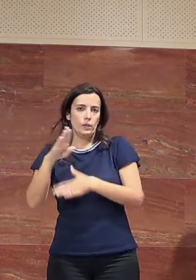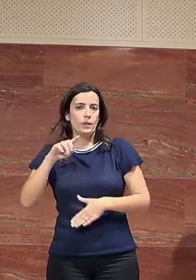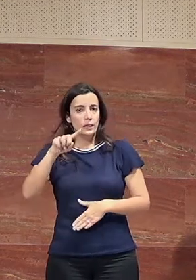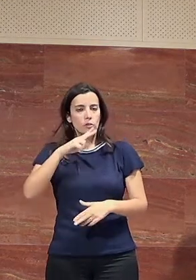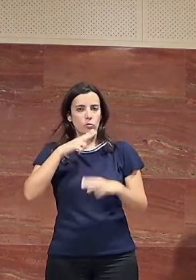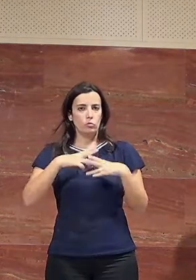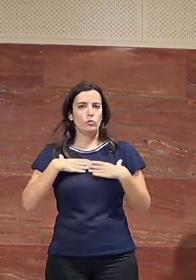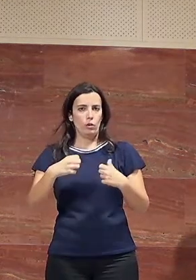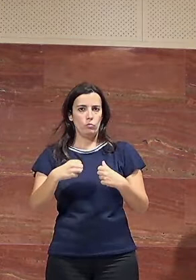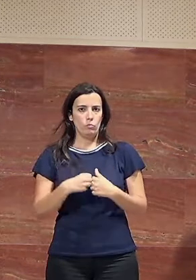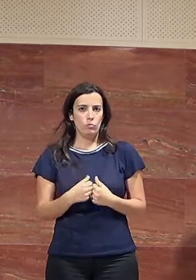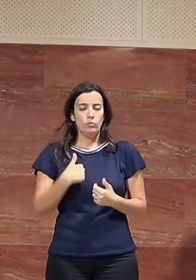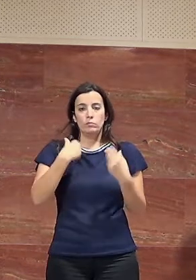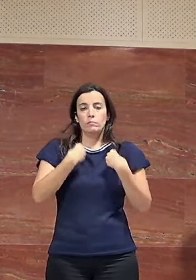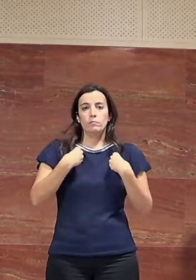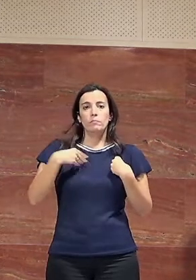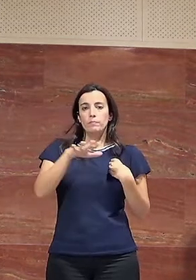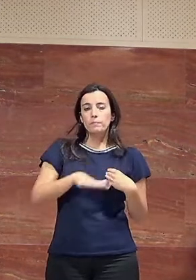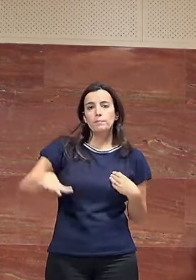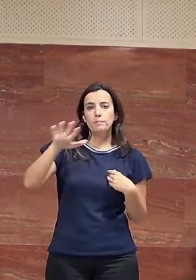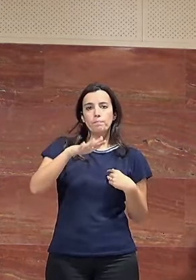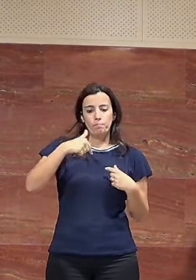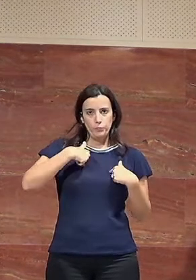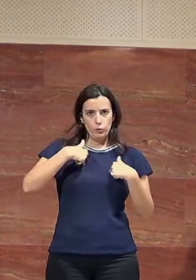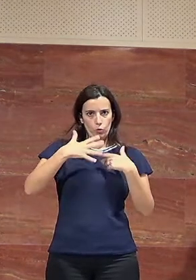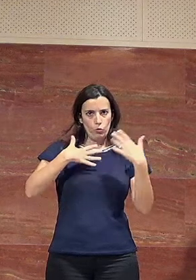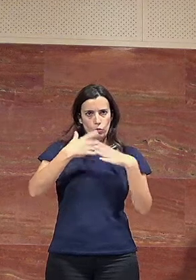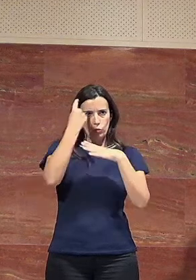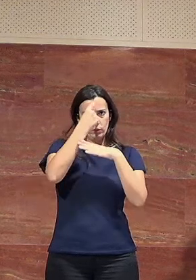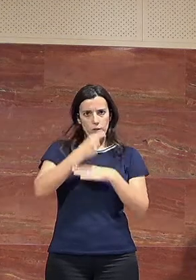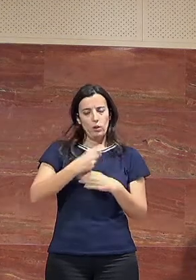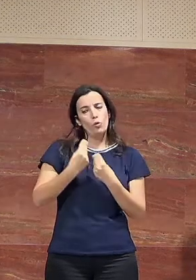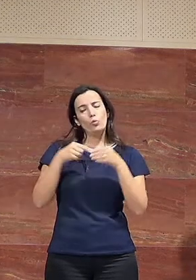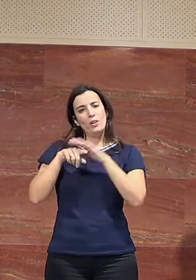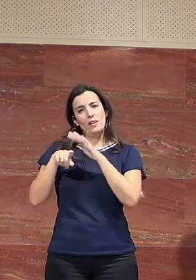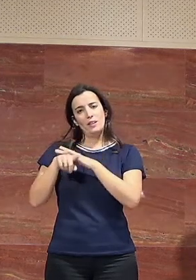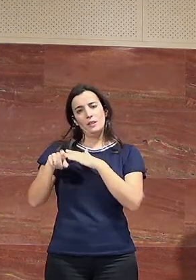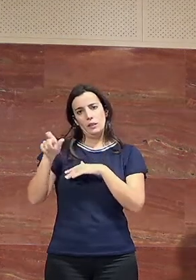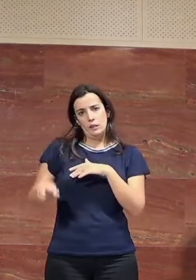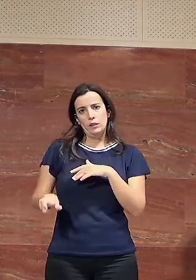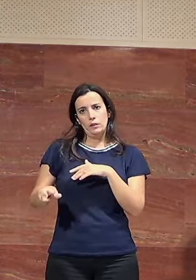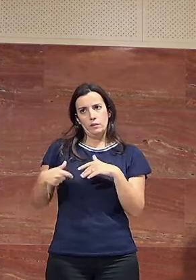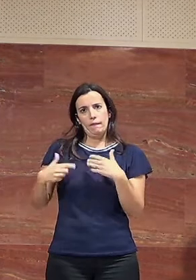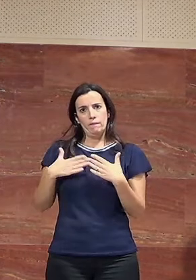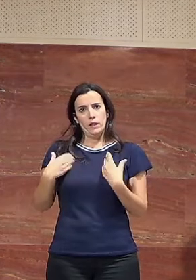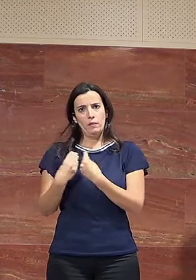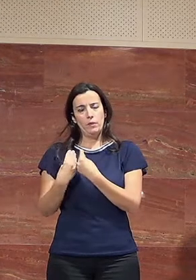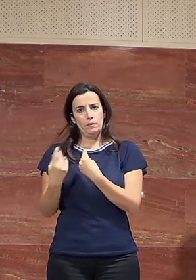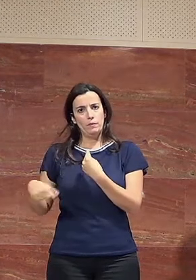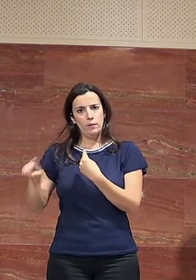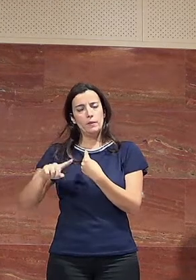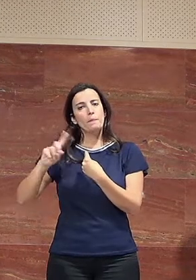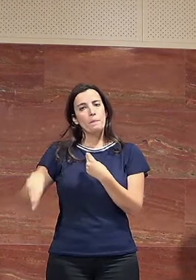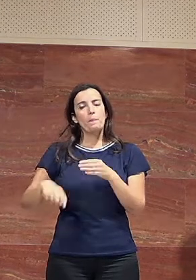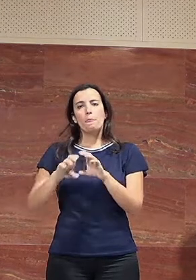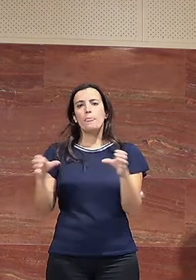salud. Si yo estoy viviendo en un entorno diseñado por mí, con la gente que yo quería vivir, y además con una cierta, porque son grupos